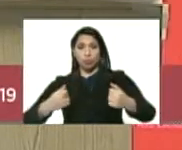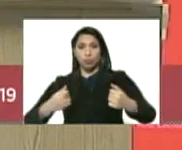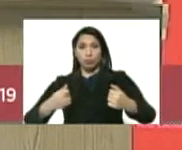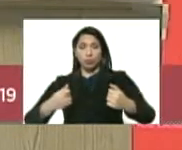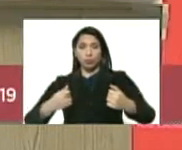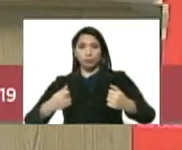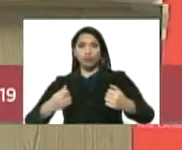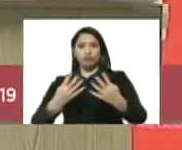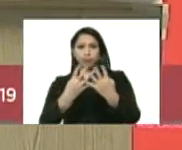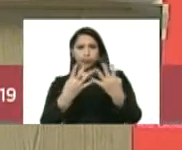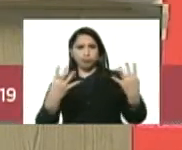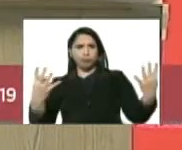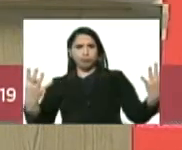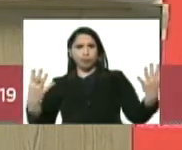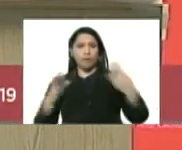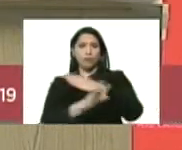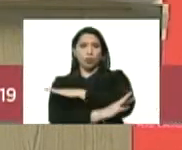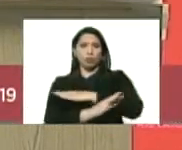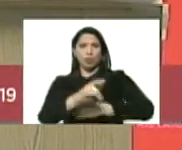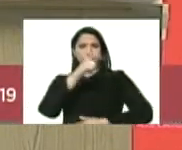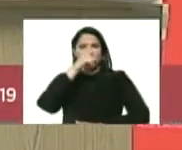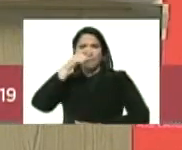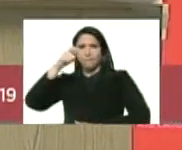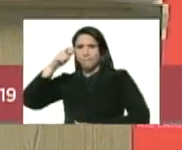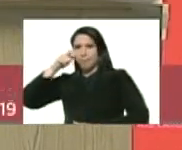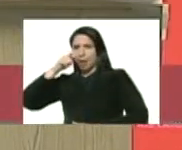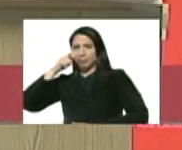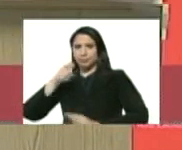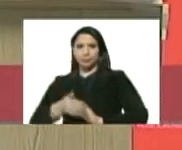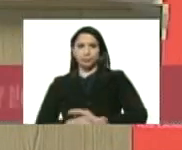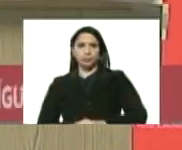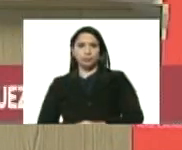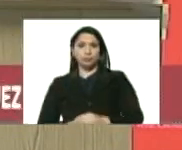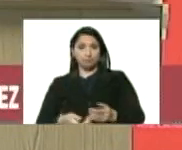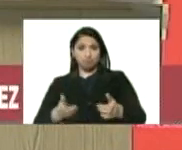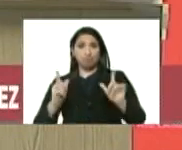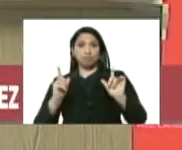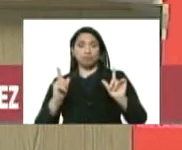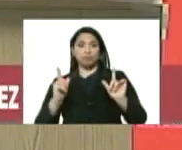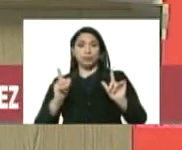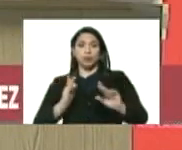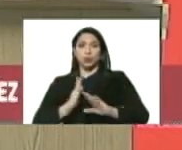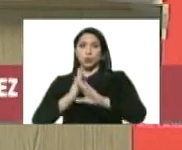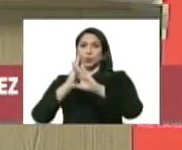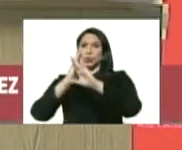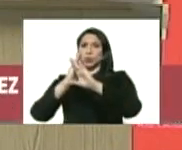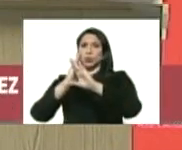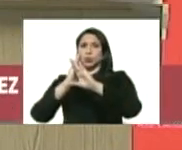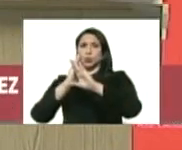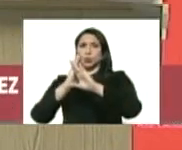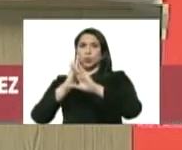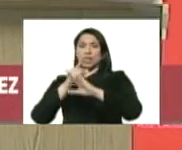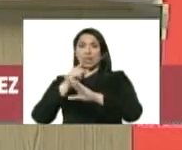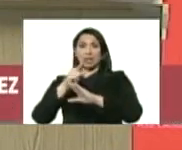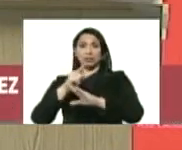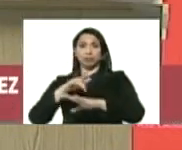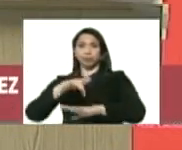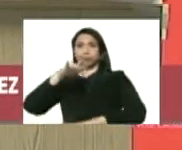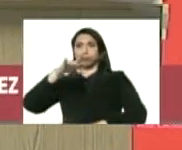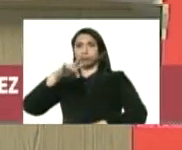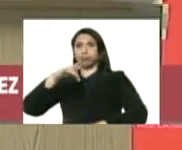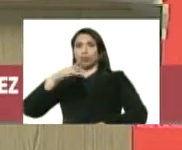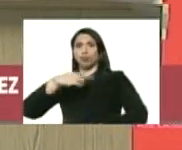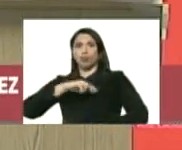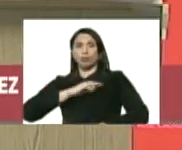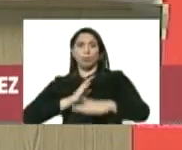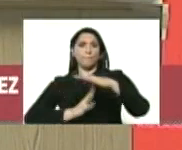ese cordón en la frontera que ha permitido contener, bueno, estas olas de nuestros migrantes